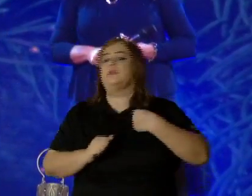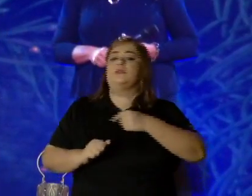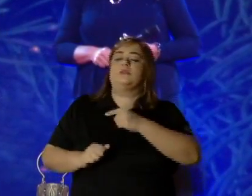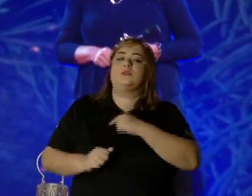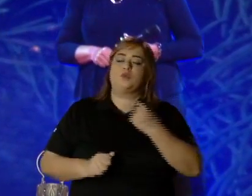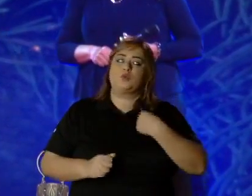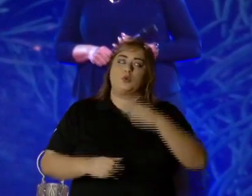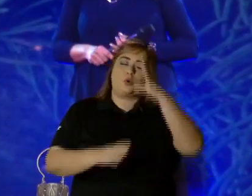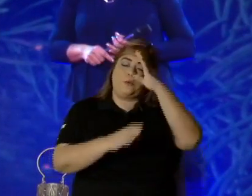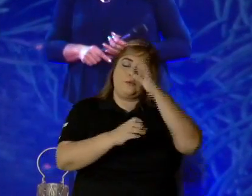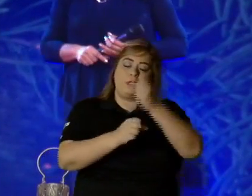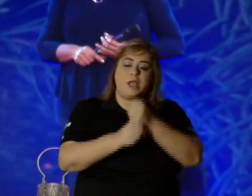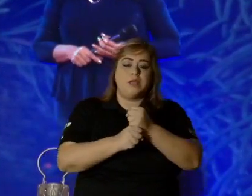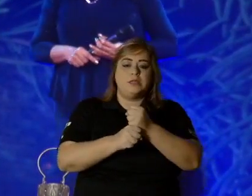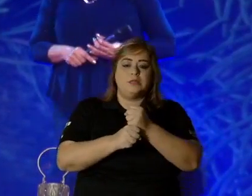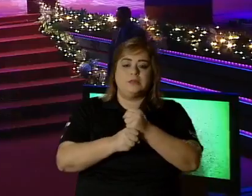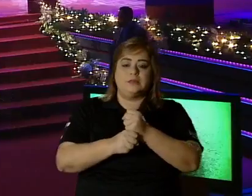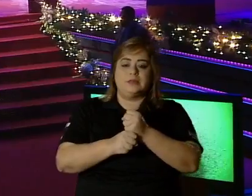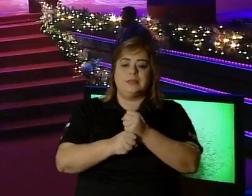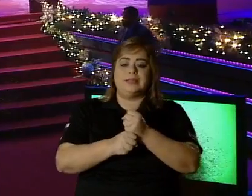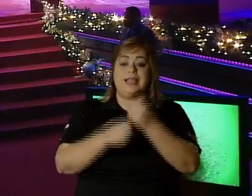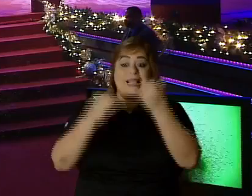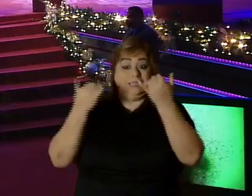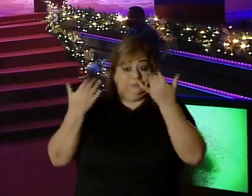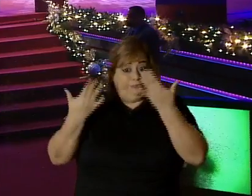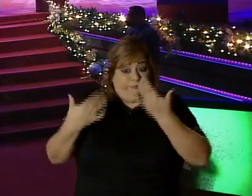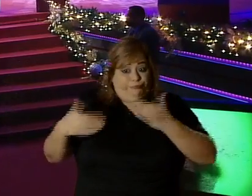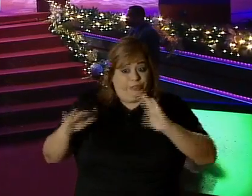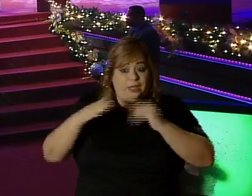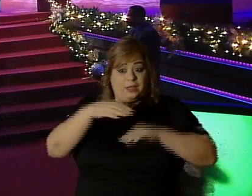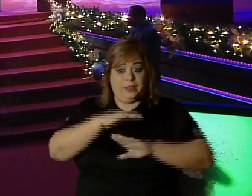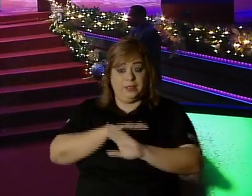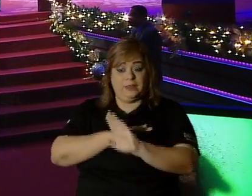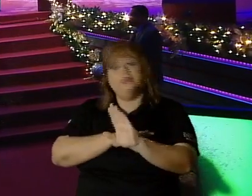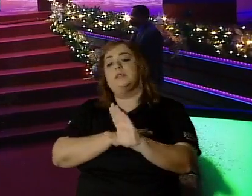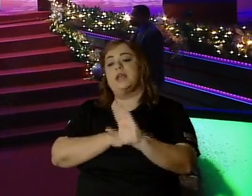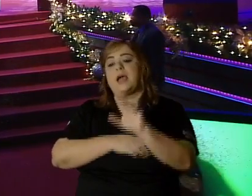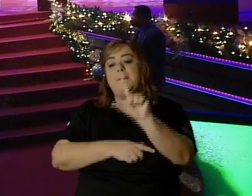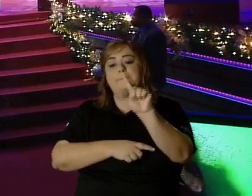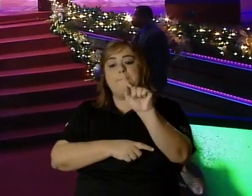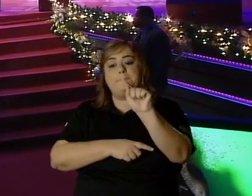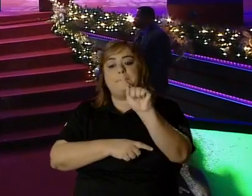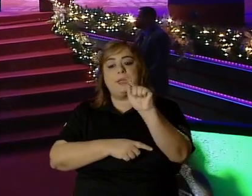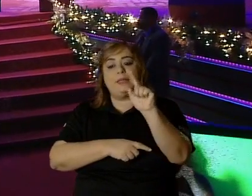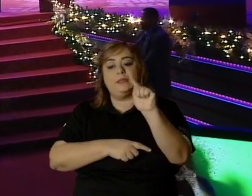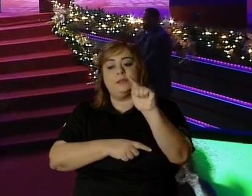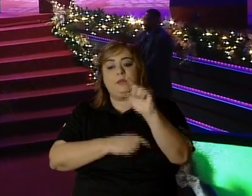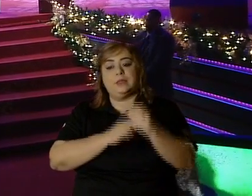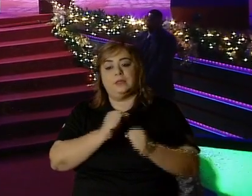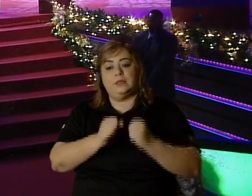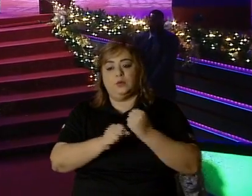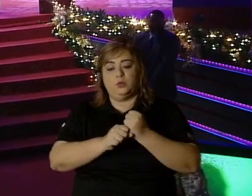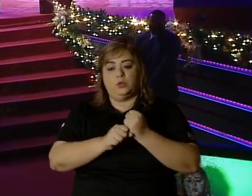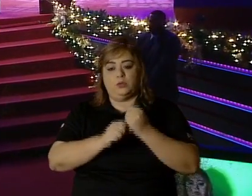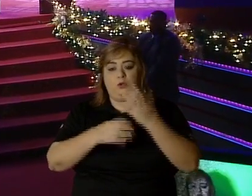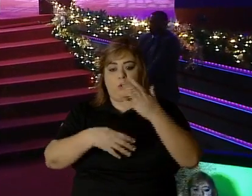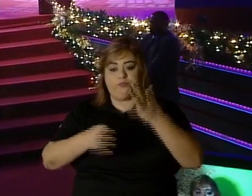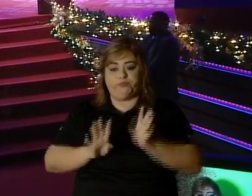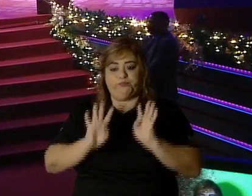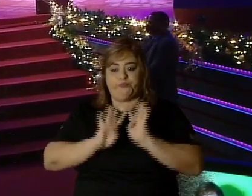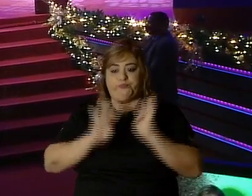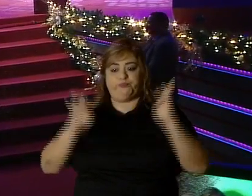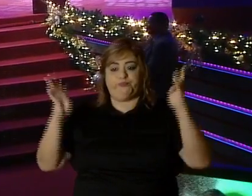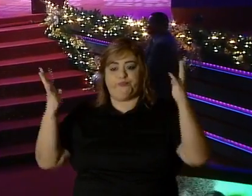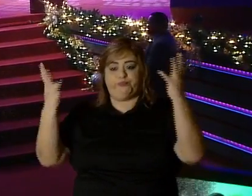confiados plenamente de que hemos entrado. Ya entramos, hermano. No es que le vamos a dar vuelta, es que ya entramos. Es que ya los muros se cayeron. No es a